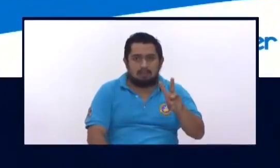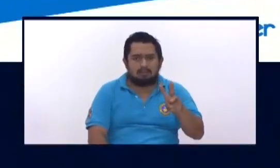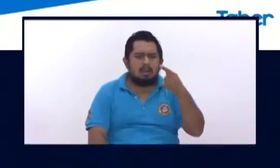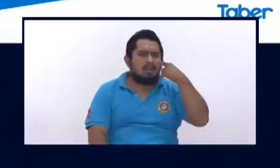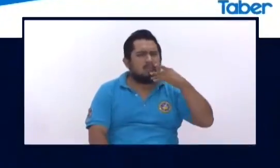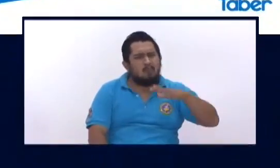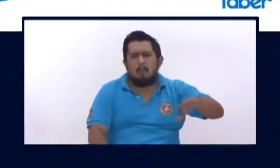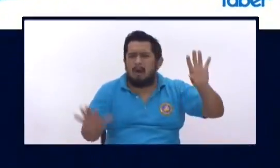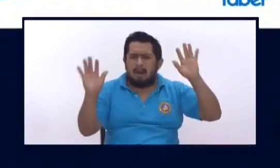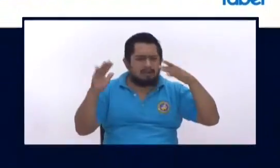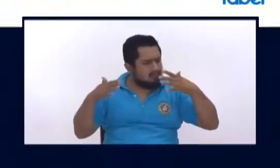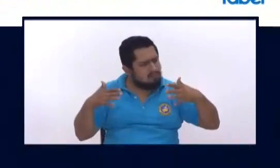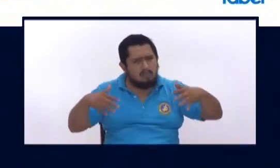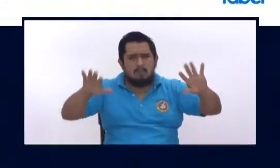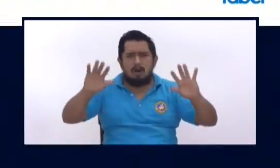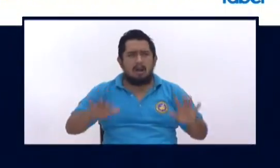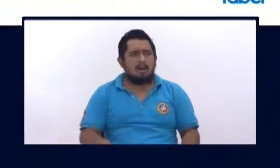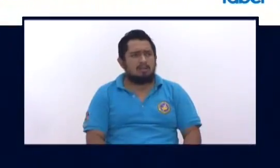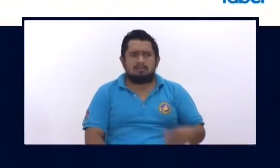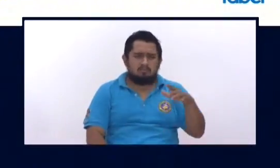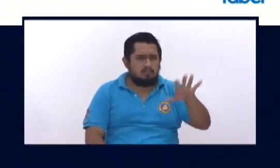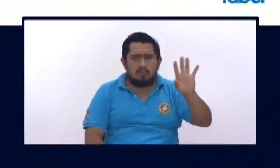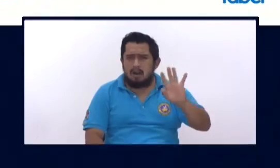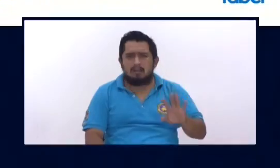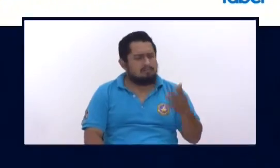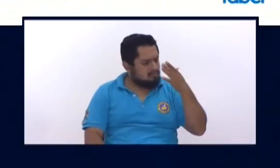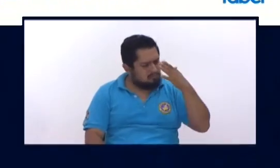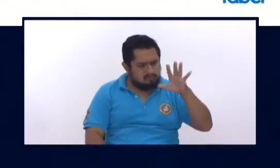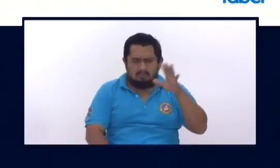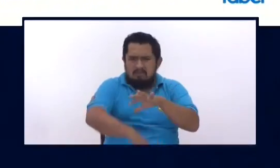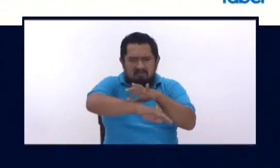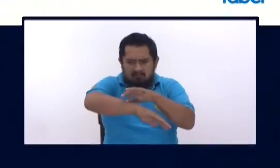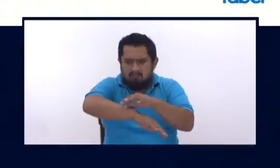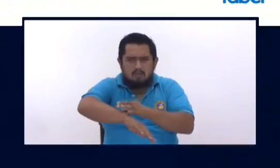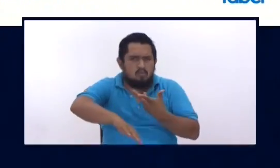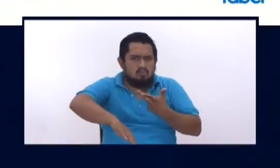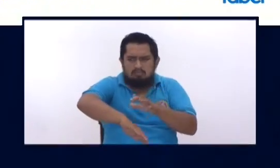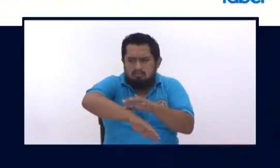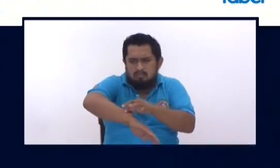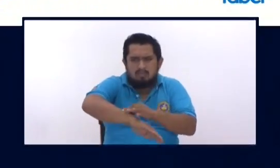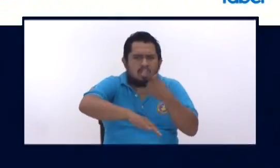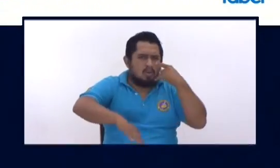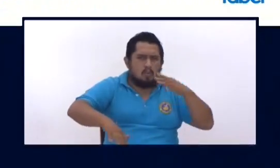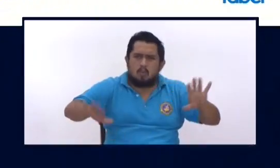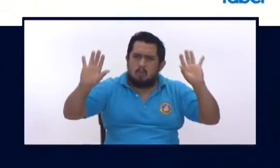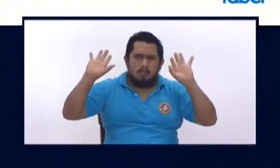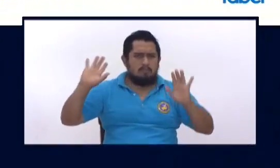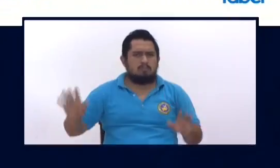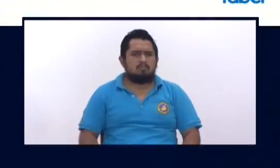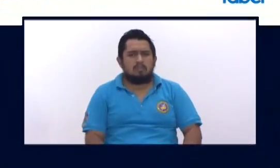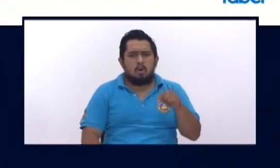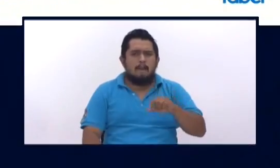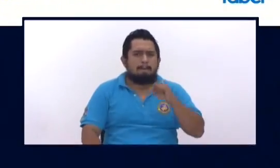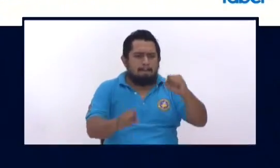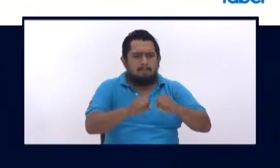dígale a su vecino es normal lo que también el estudio es normal es normal hermano es normal se lo voy a ilustrar quién es el hombre